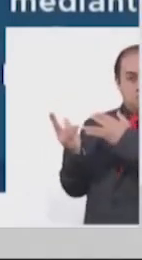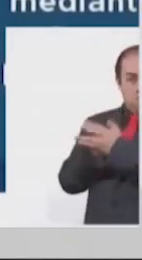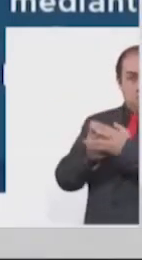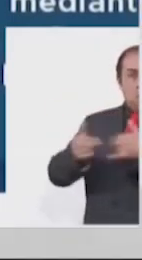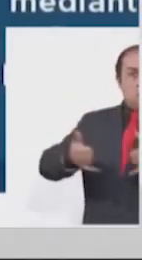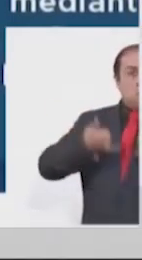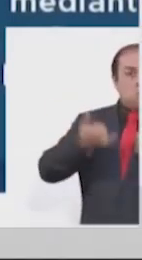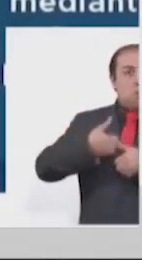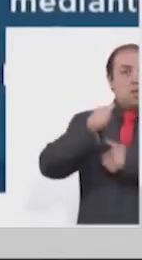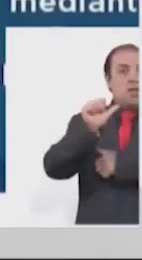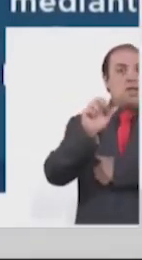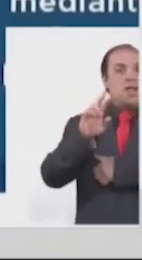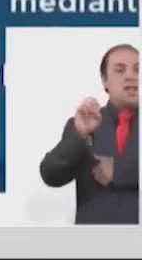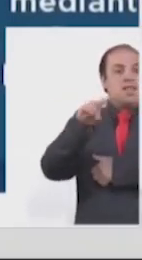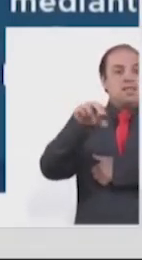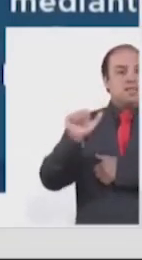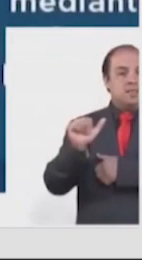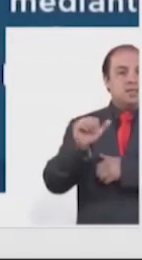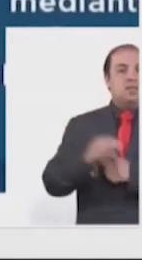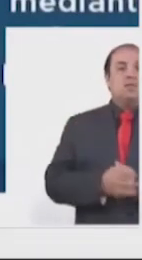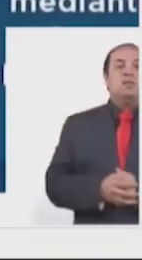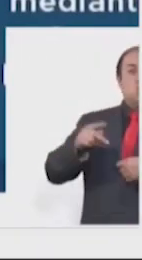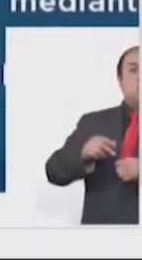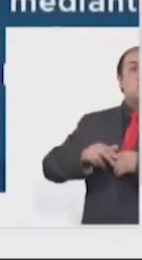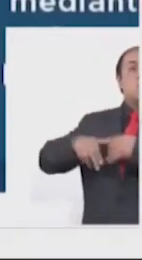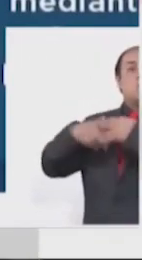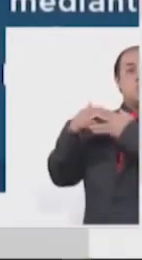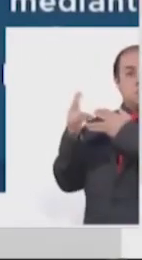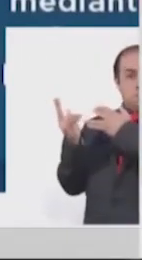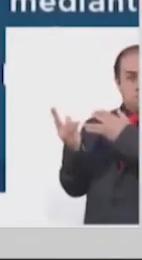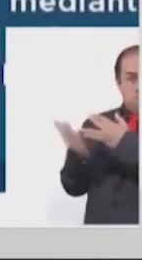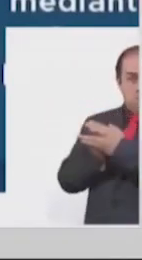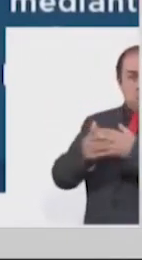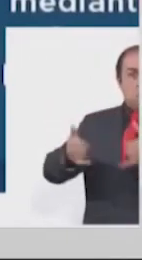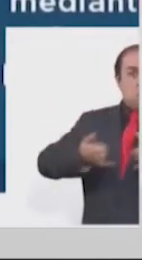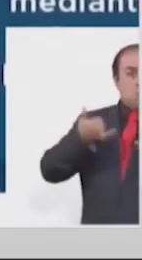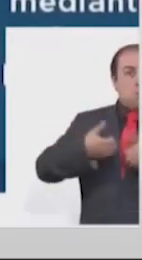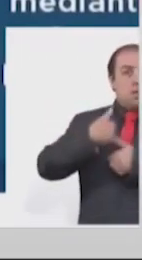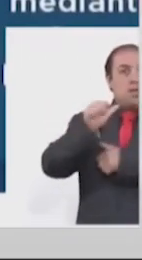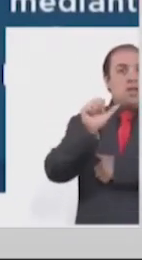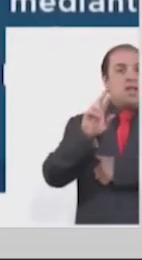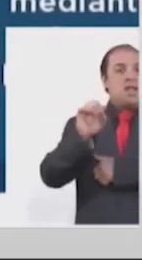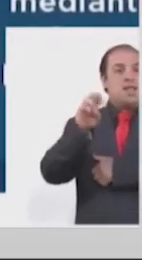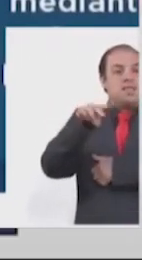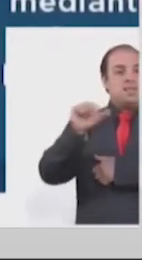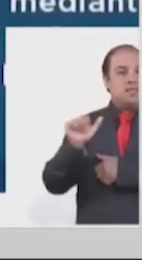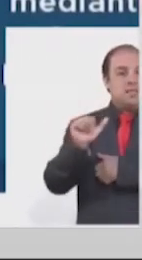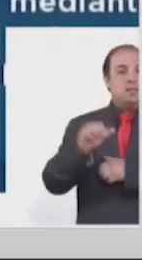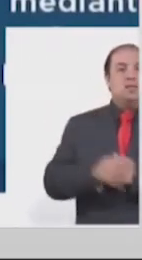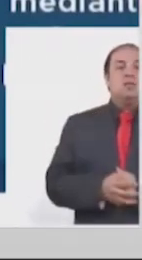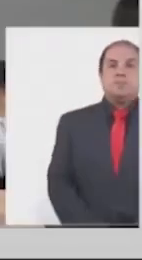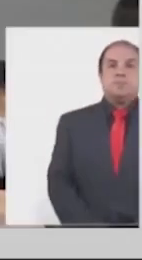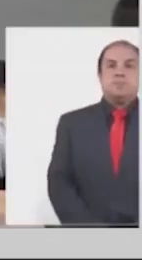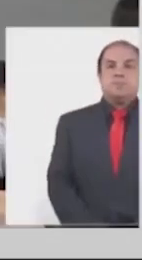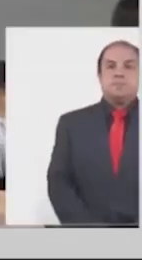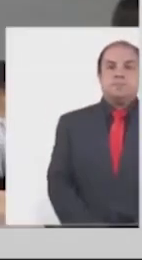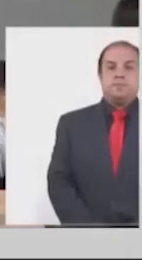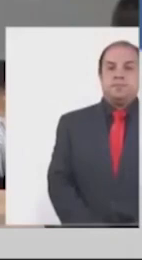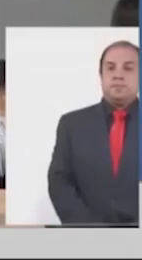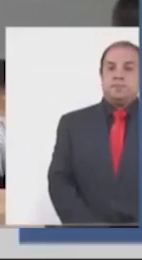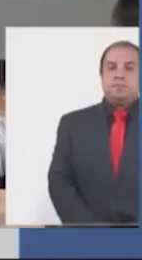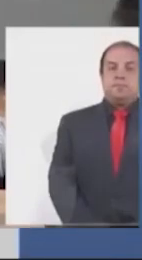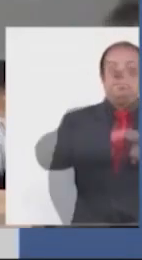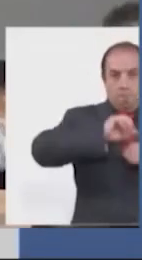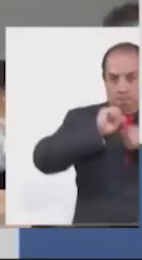Oye ahora sí metieron aprietos eh Porque va a ser lucha de poderes lucha de poderes y desde luego se busca para que